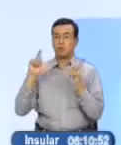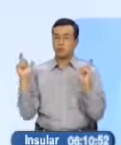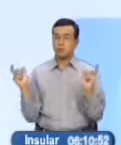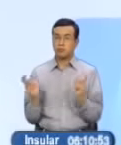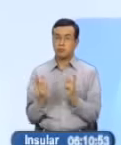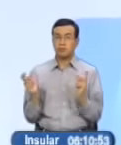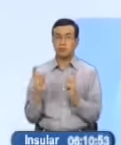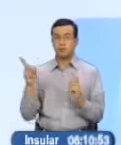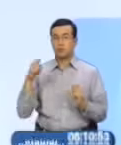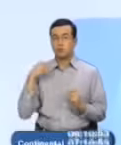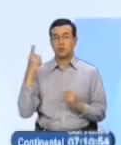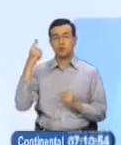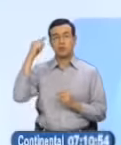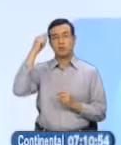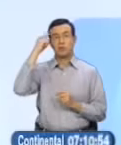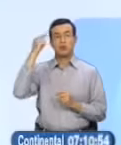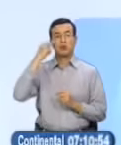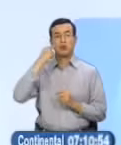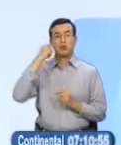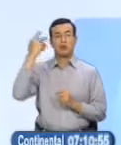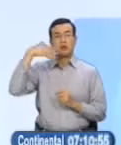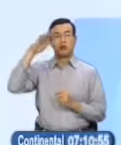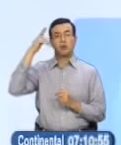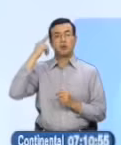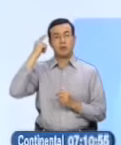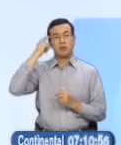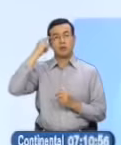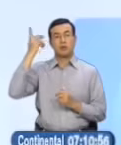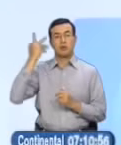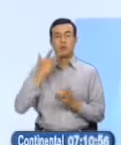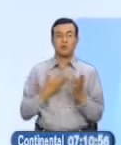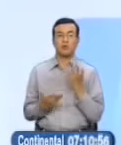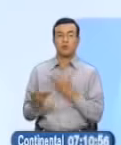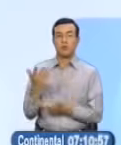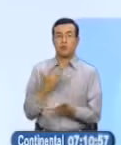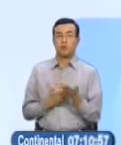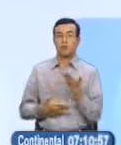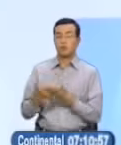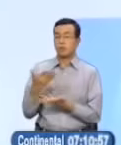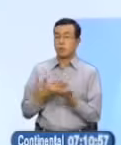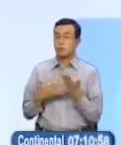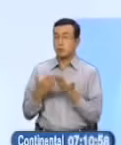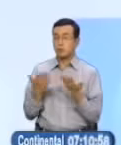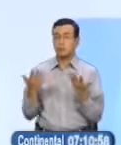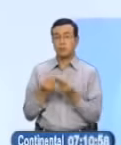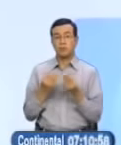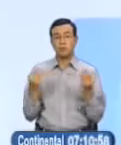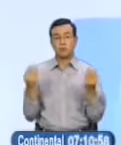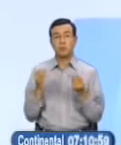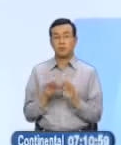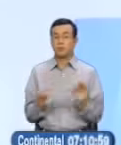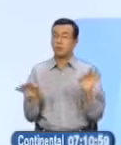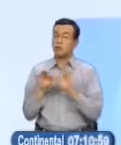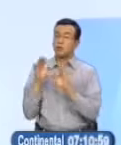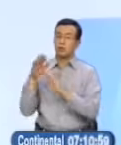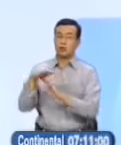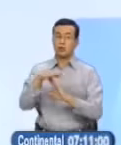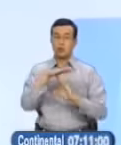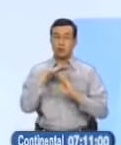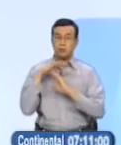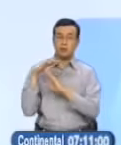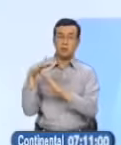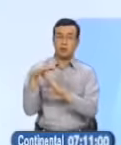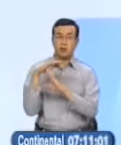si nosotros como gobierno hemos buscado los mecanismos para que esa convivencia sea, en la mayoría de los casos, pacífica,